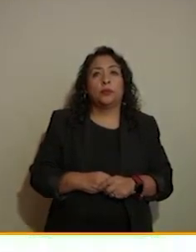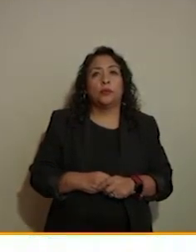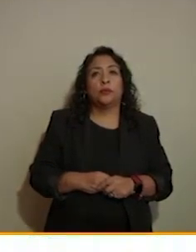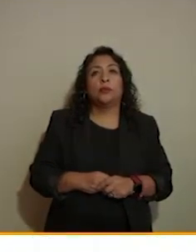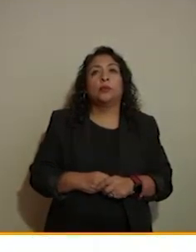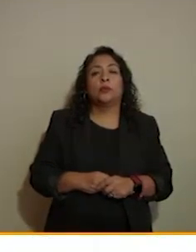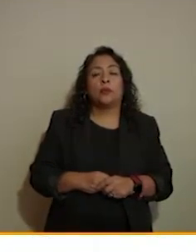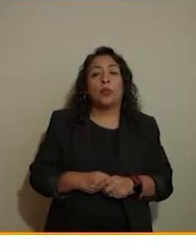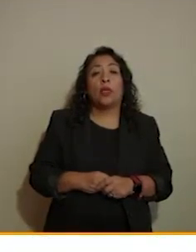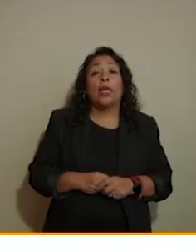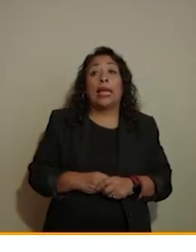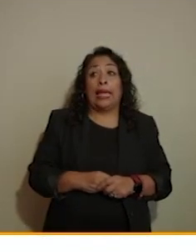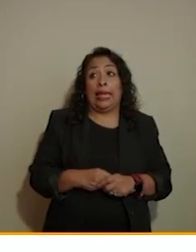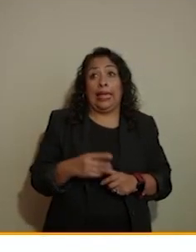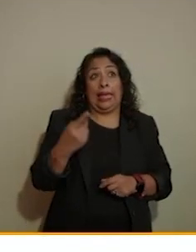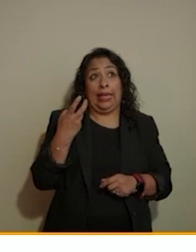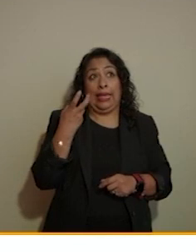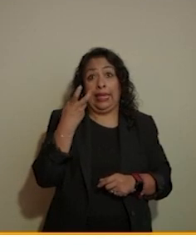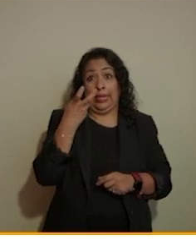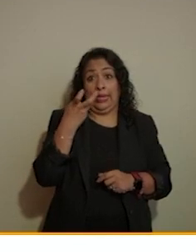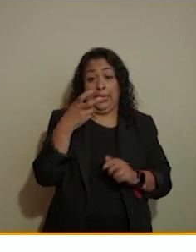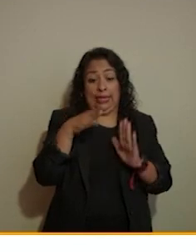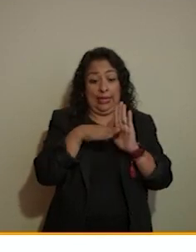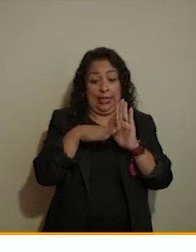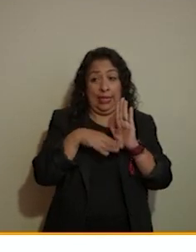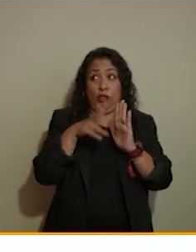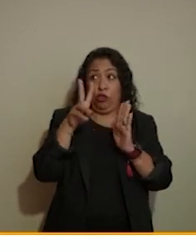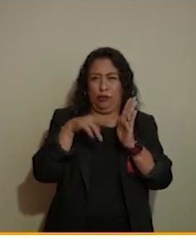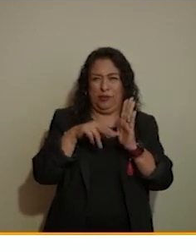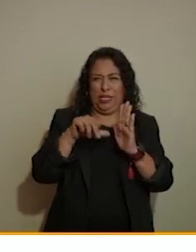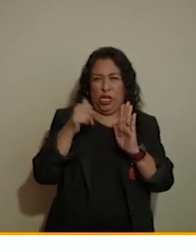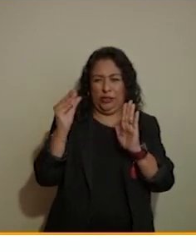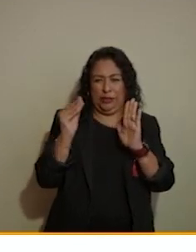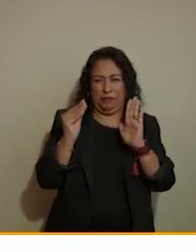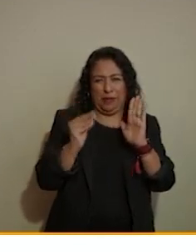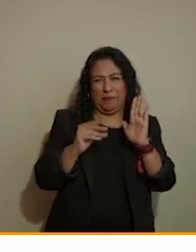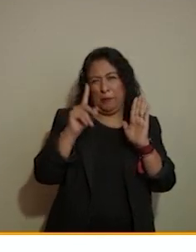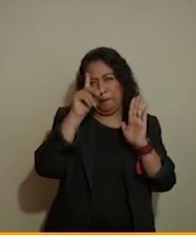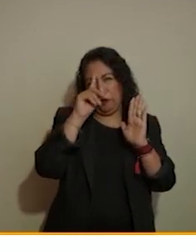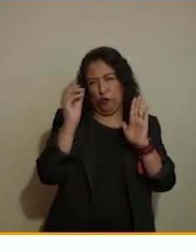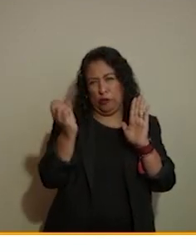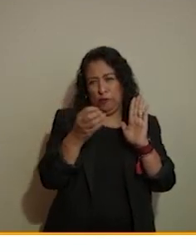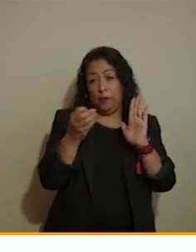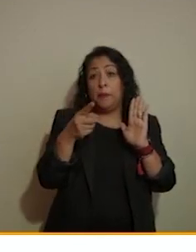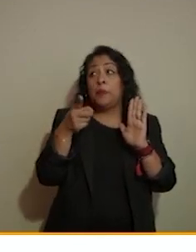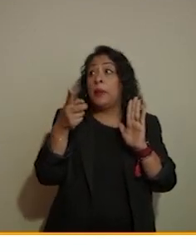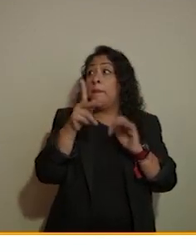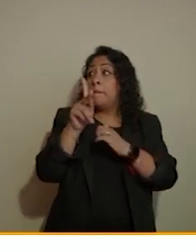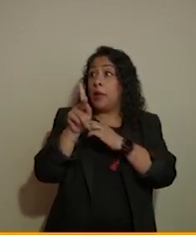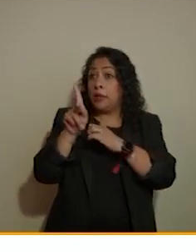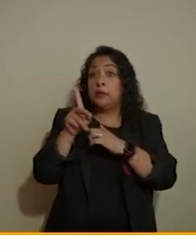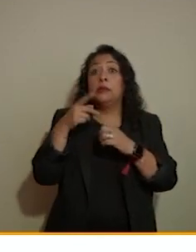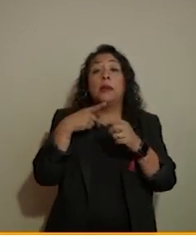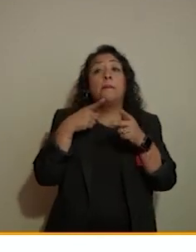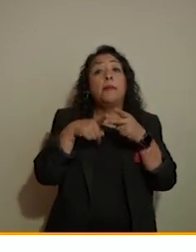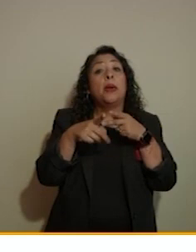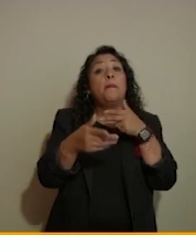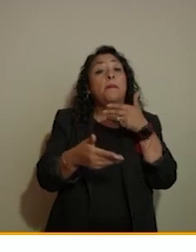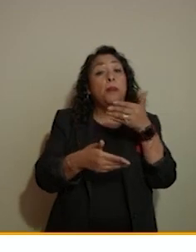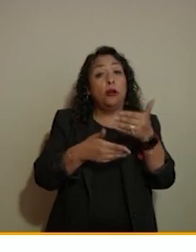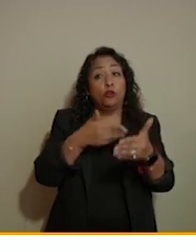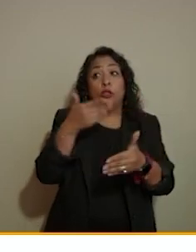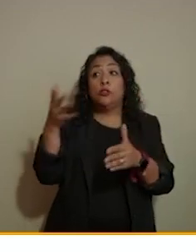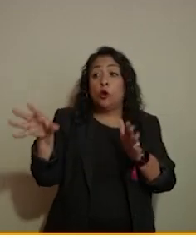A partir de este marco de referencia de 2011, varios países han iniciado un proceso